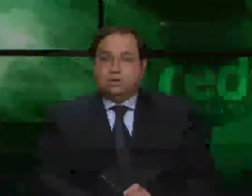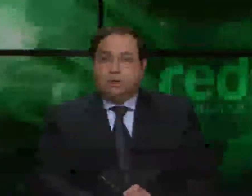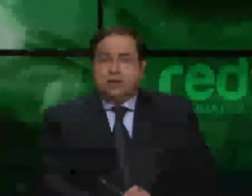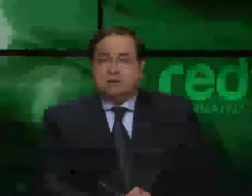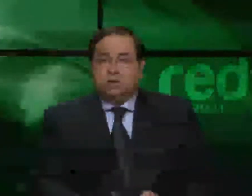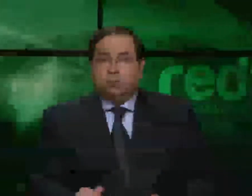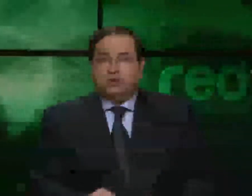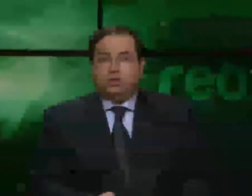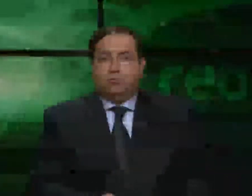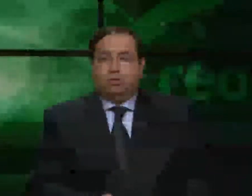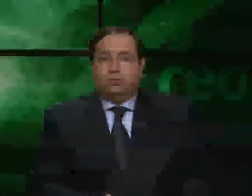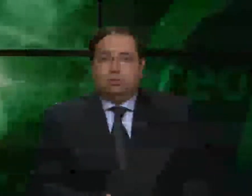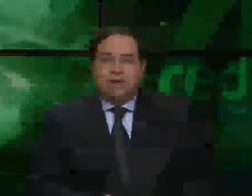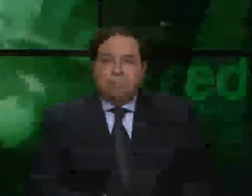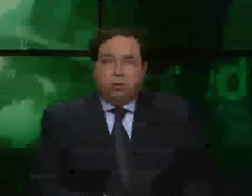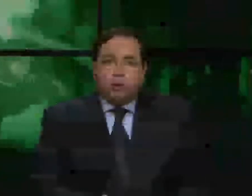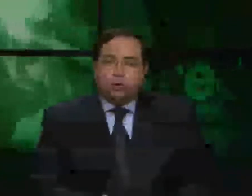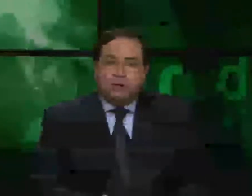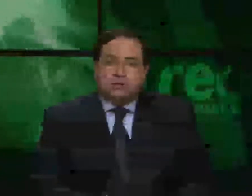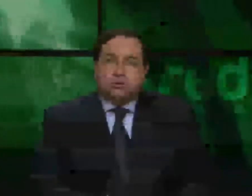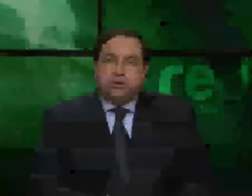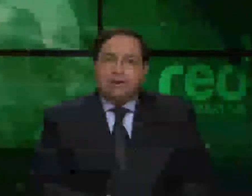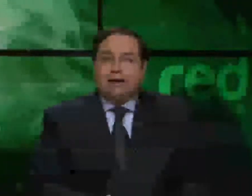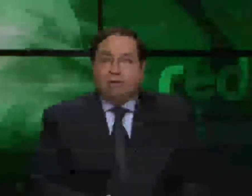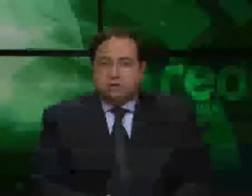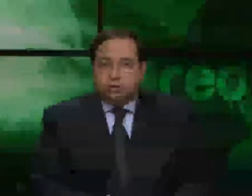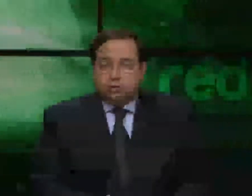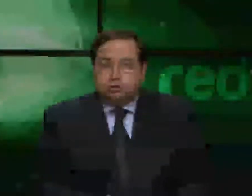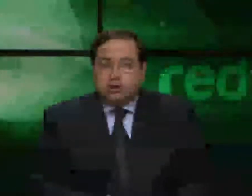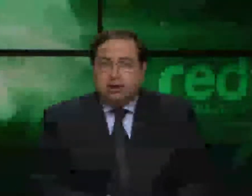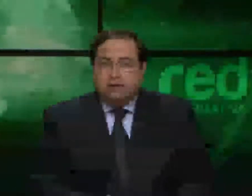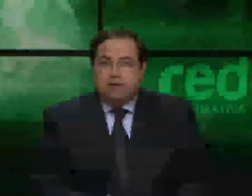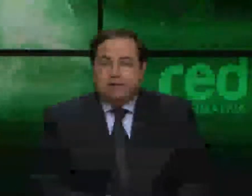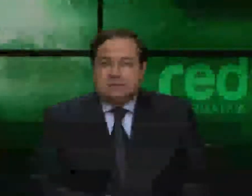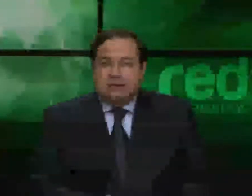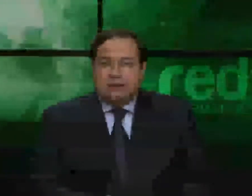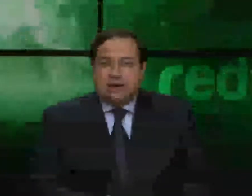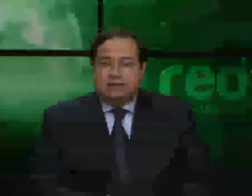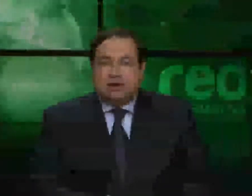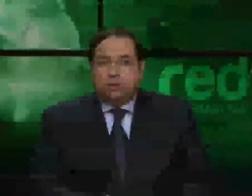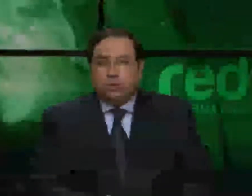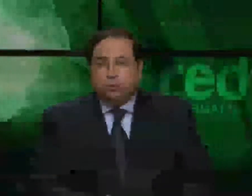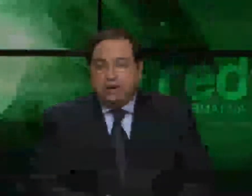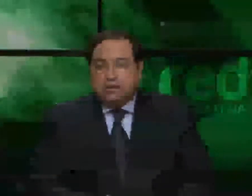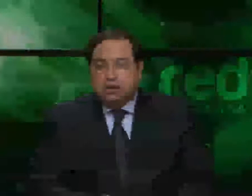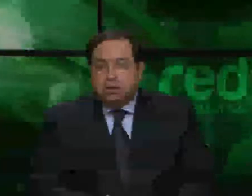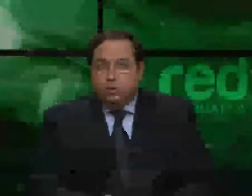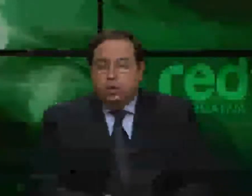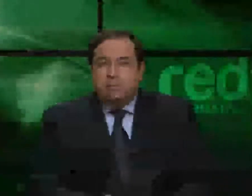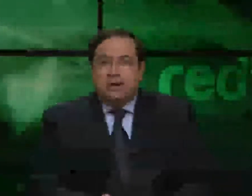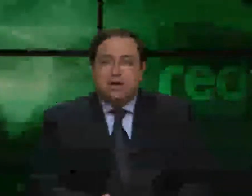Les contamos ahora que 5 personas fueron imputadas por contrabando de caballos desde Brasil y hacia nuestro